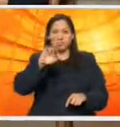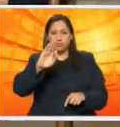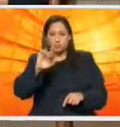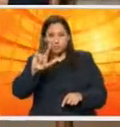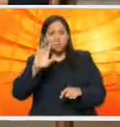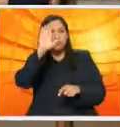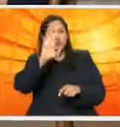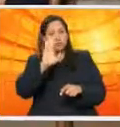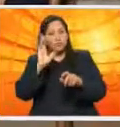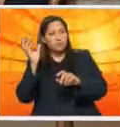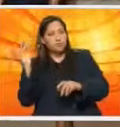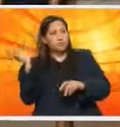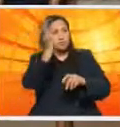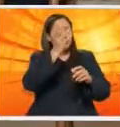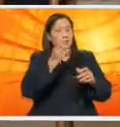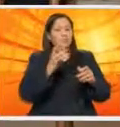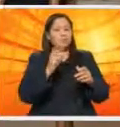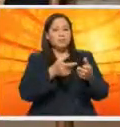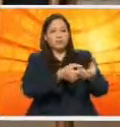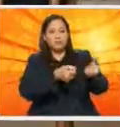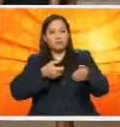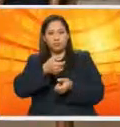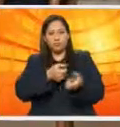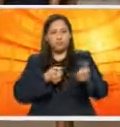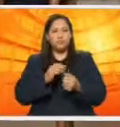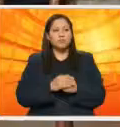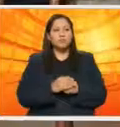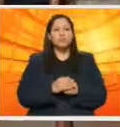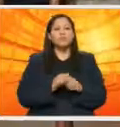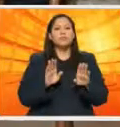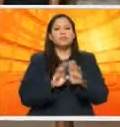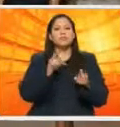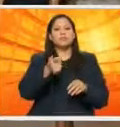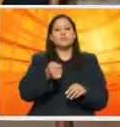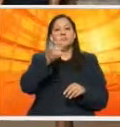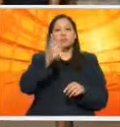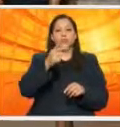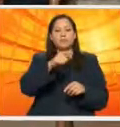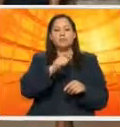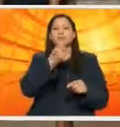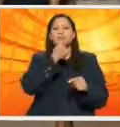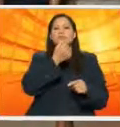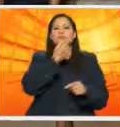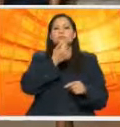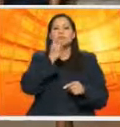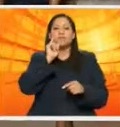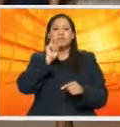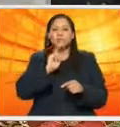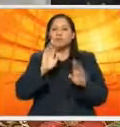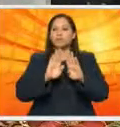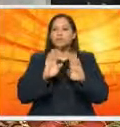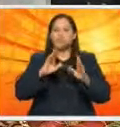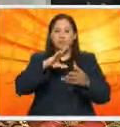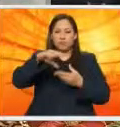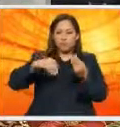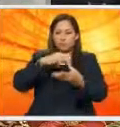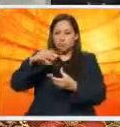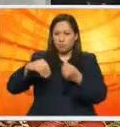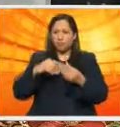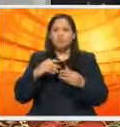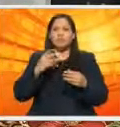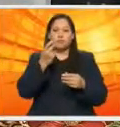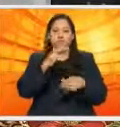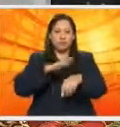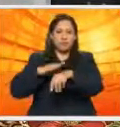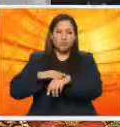los que jalan el cordón? Jalan el cordón, finalmente sin contacto, principalmente porque son niños y niñas. La idea es promover la convivencia, no la violencia. Exacto,